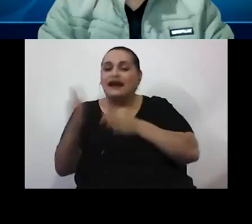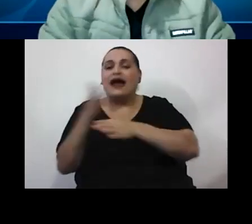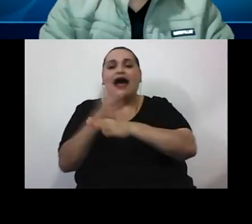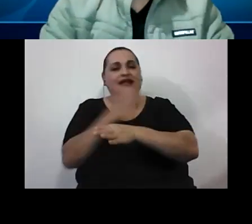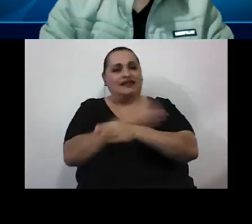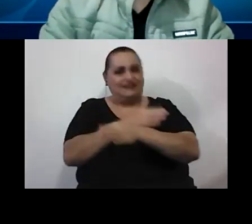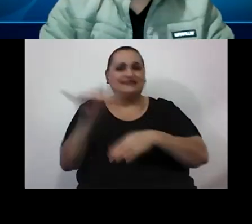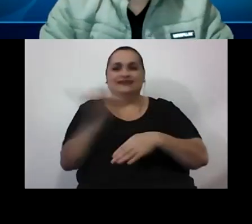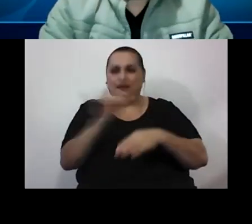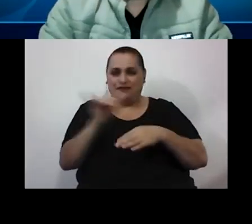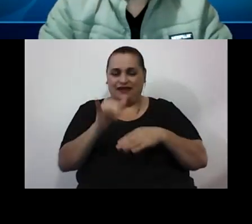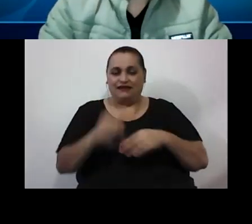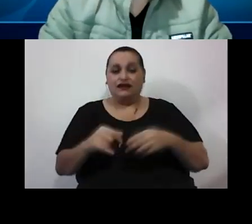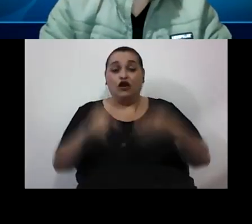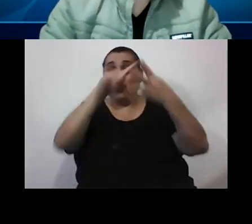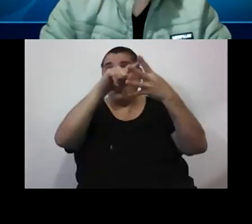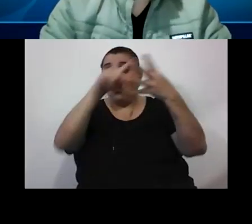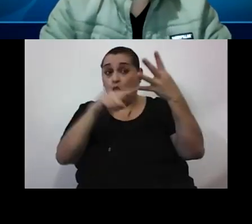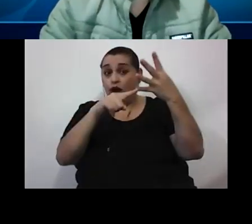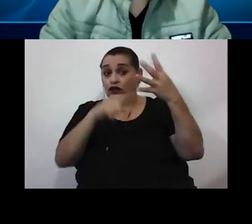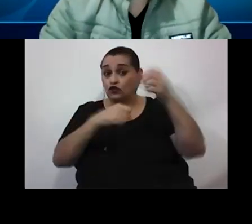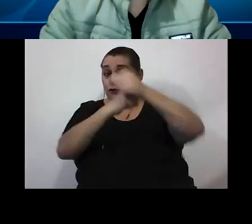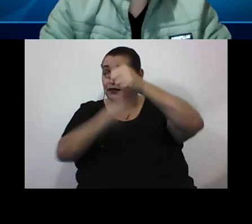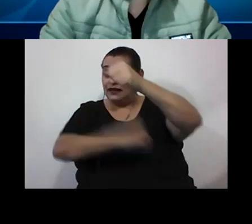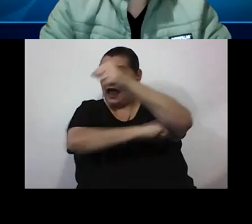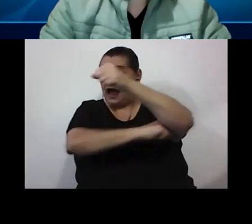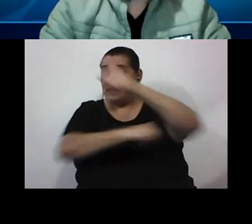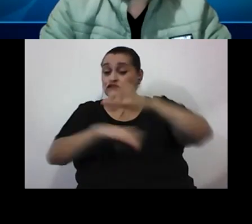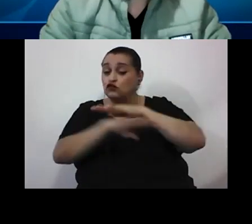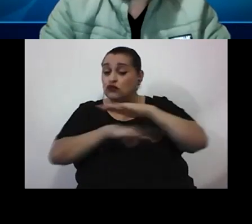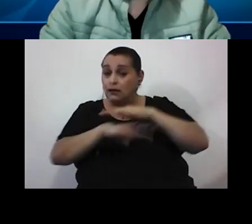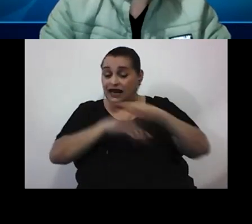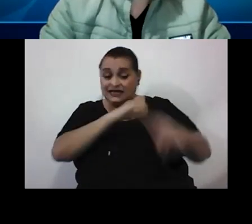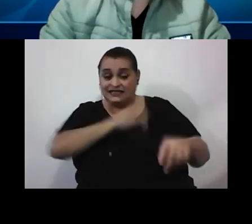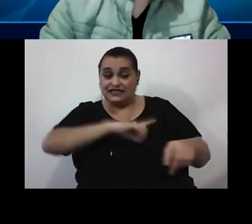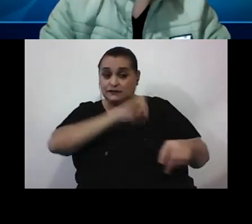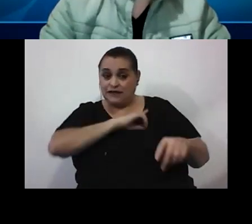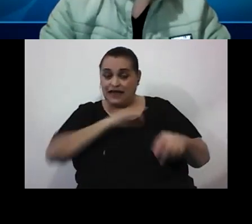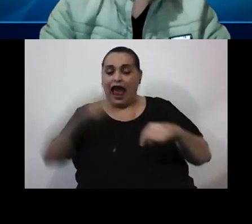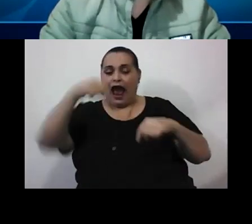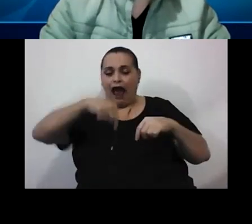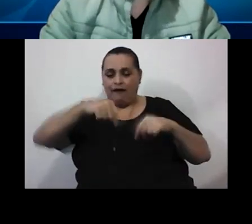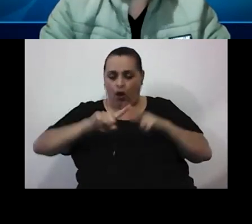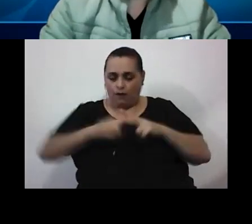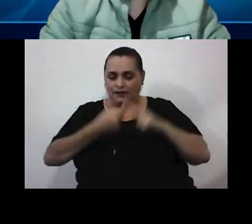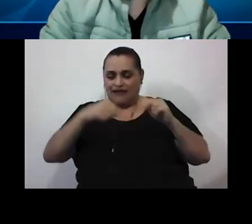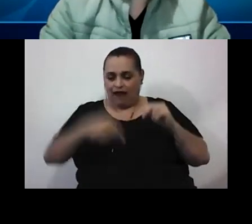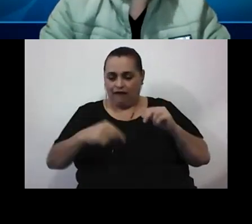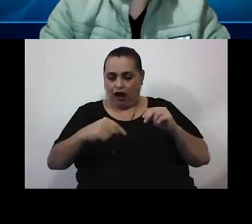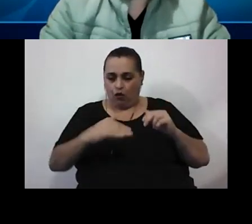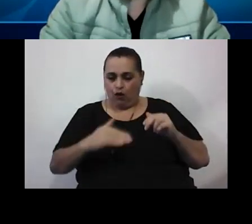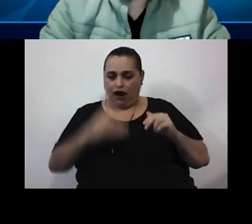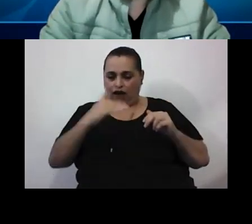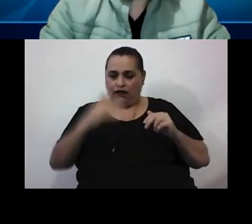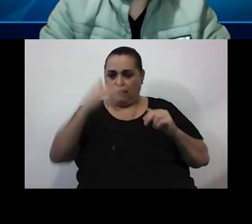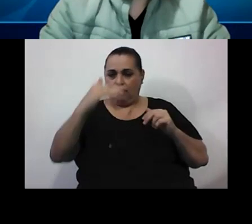Los 4 pilares fundamentales de la disciplina positiva son de abajo hacia arriba, se empiezan a trabajar como construir una casa desde